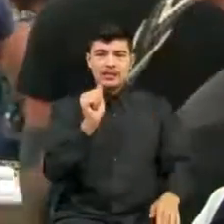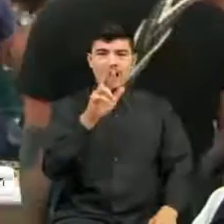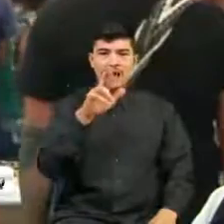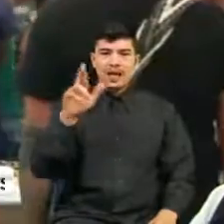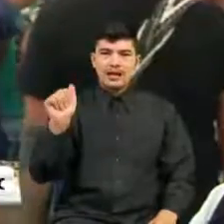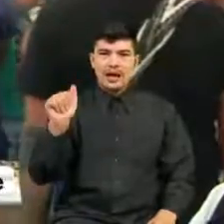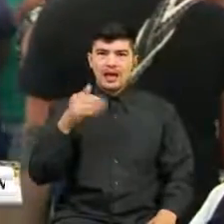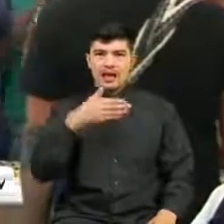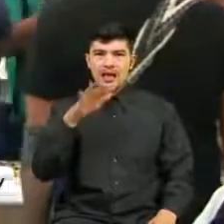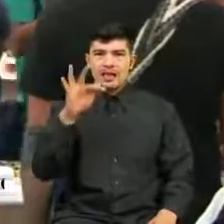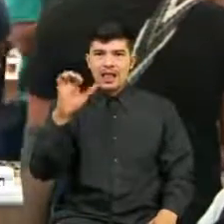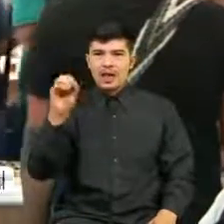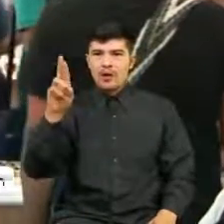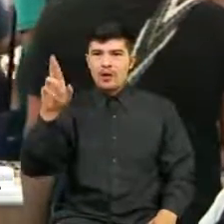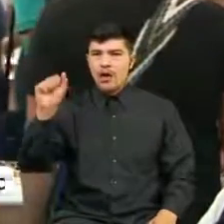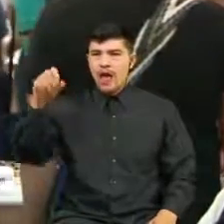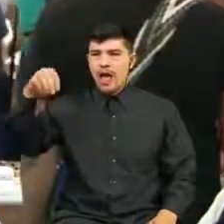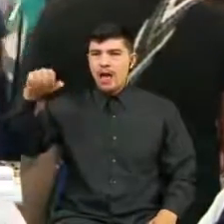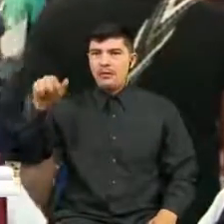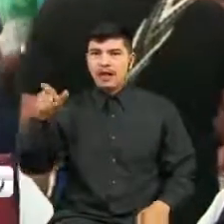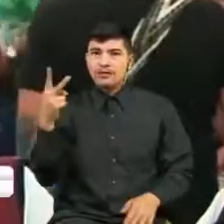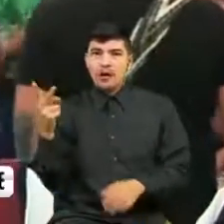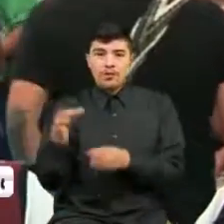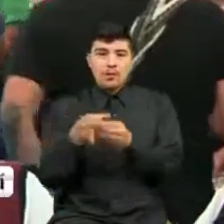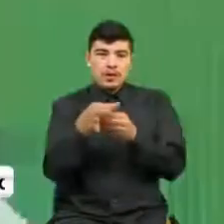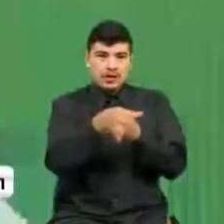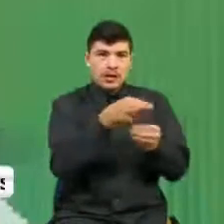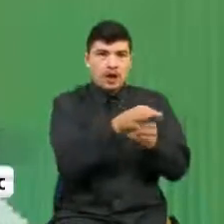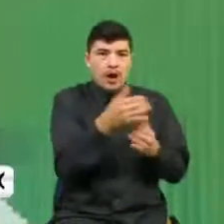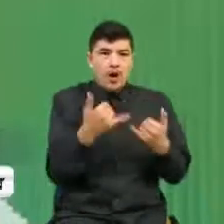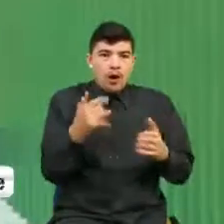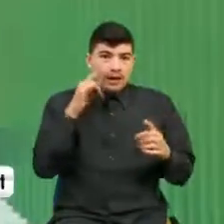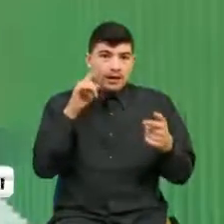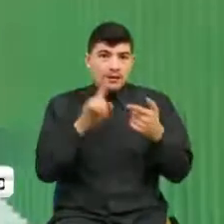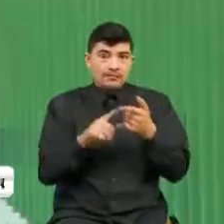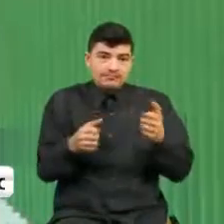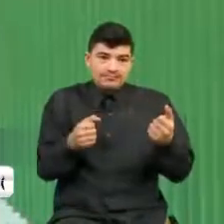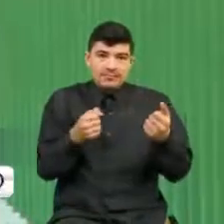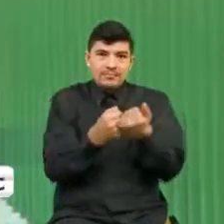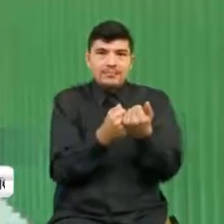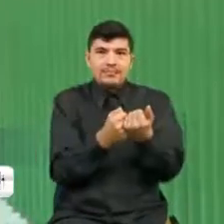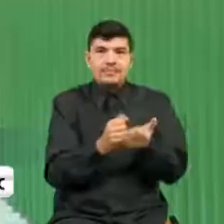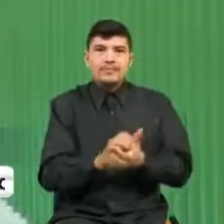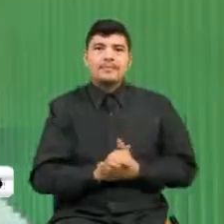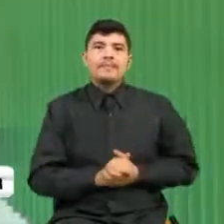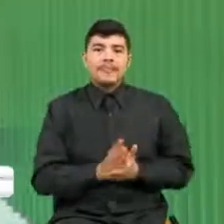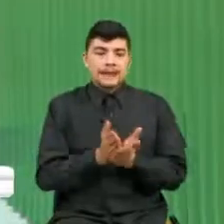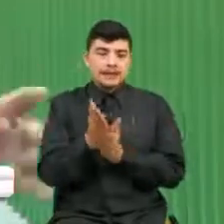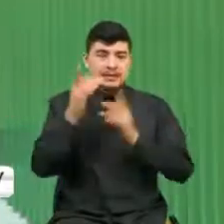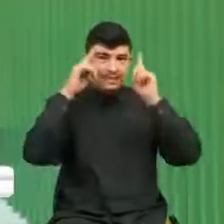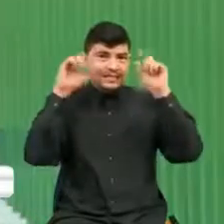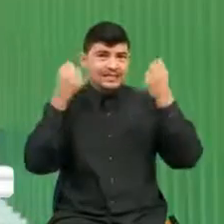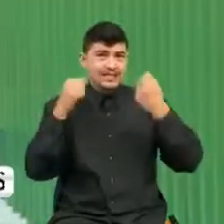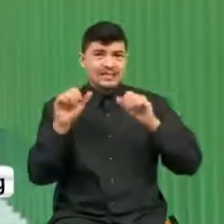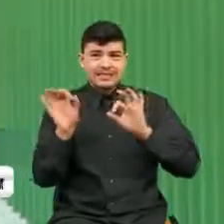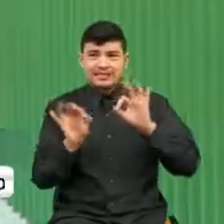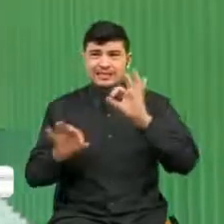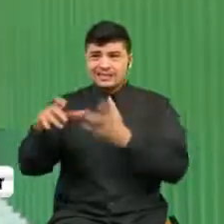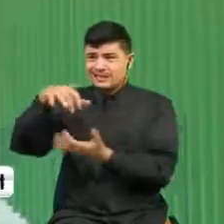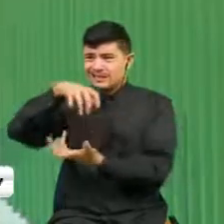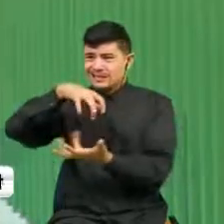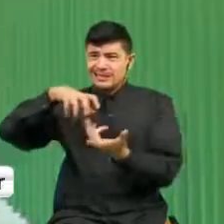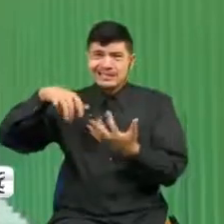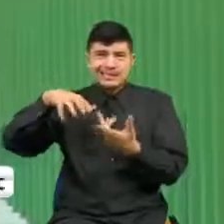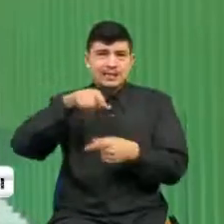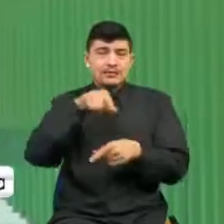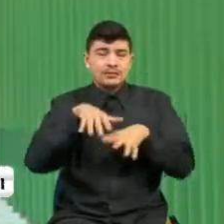Teorama. Y eso es lo que vamos a tener hoy claro para acompañar hoy. De igual manera, continúa la preocupación por el orden público en la zona